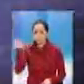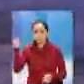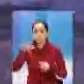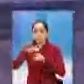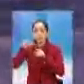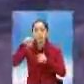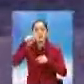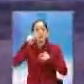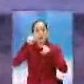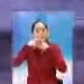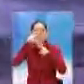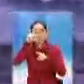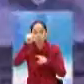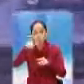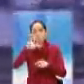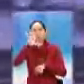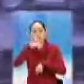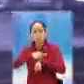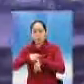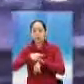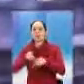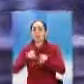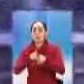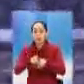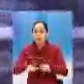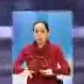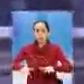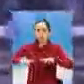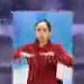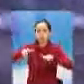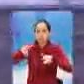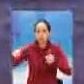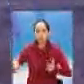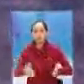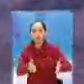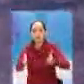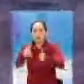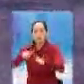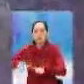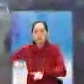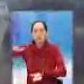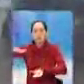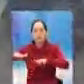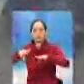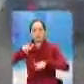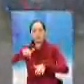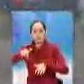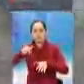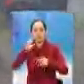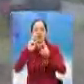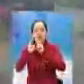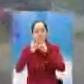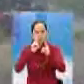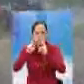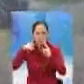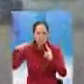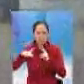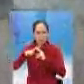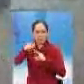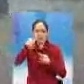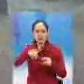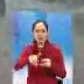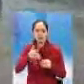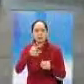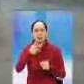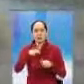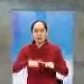Mixco, a eso de las 5 de la tarde, también hubo pequeñas inundaciones en la carretera hacia la ruta interamericana, donde el congestionamiento